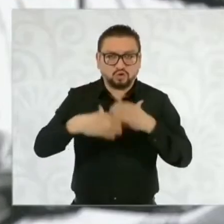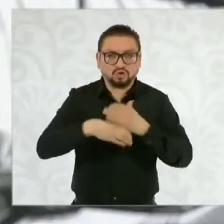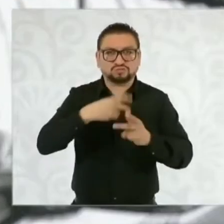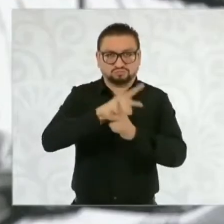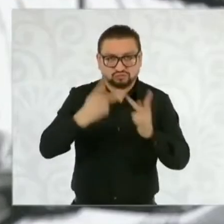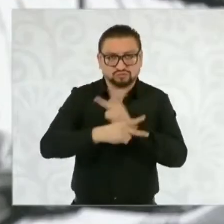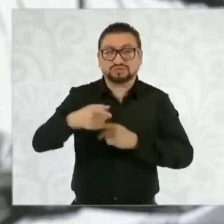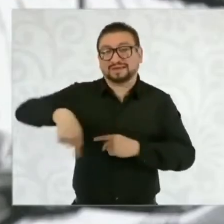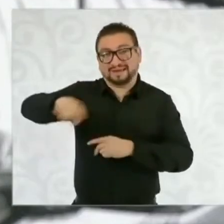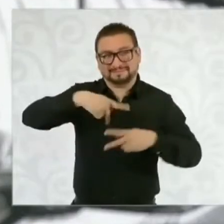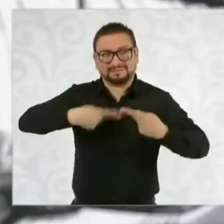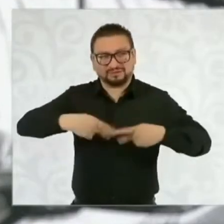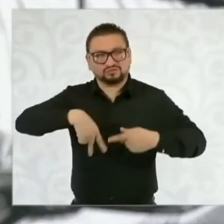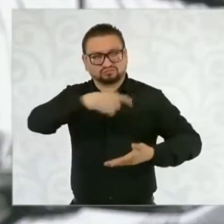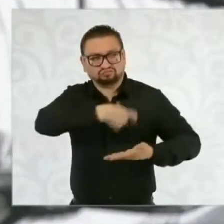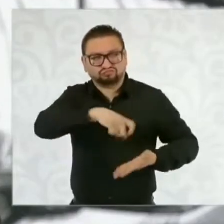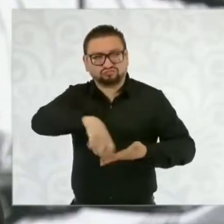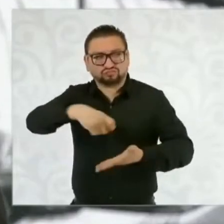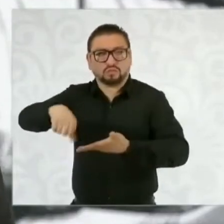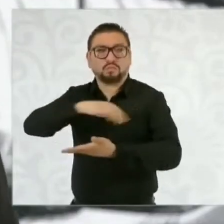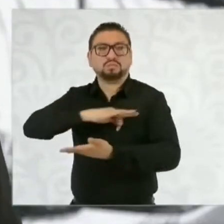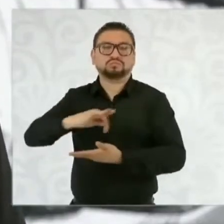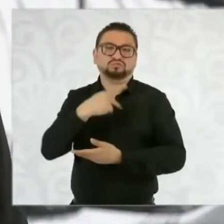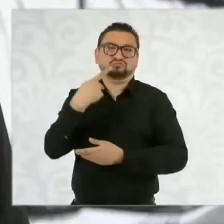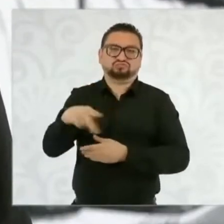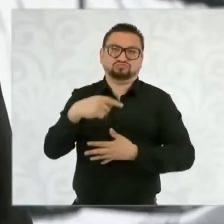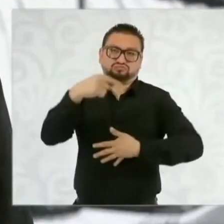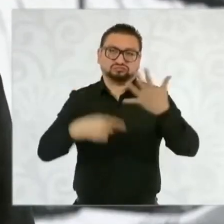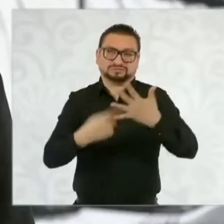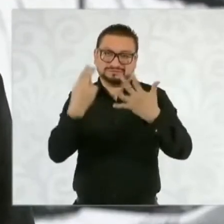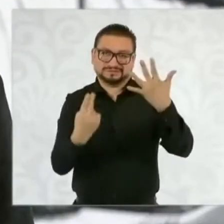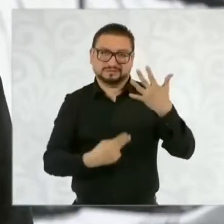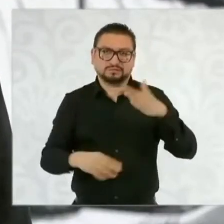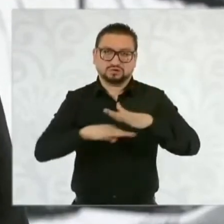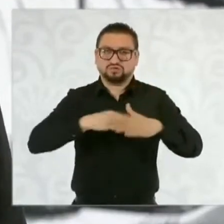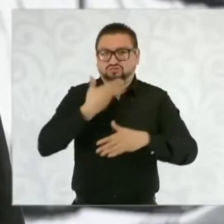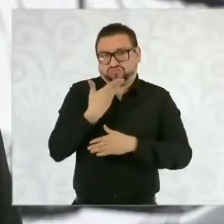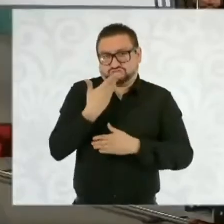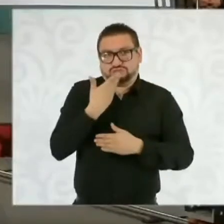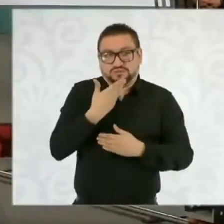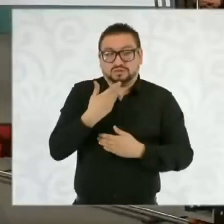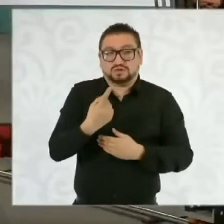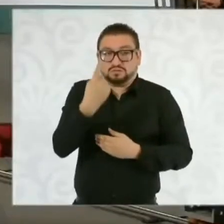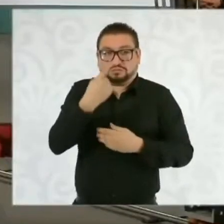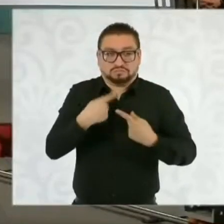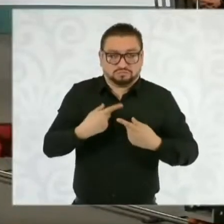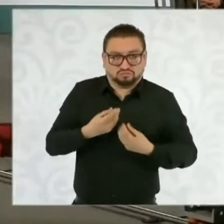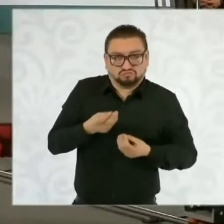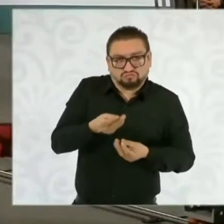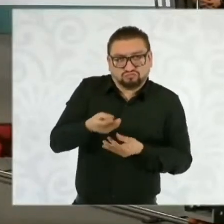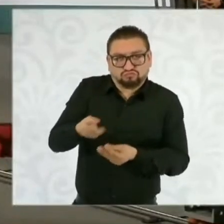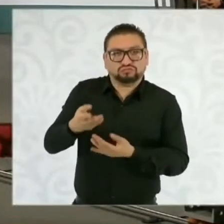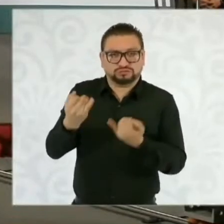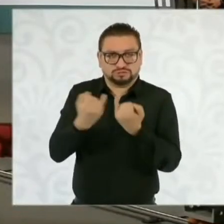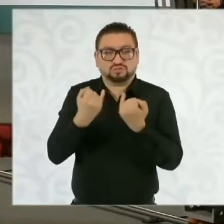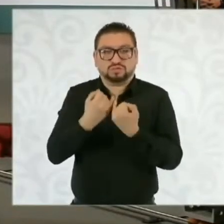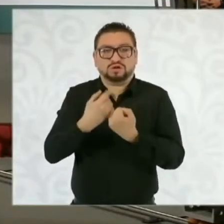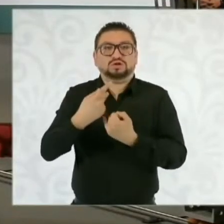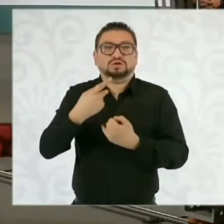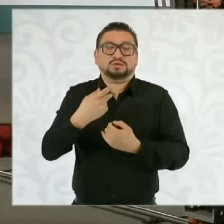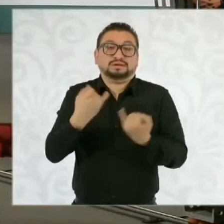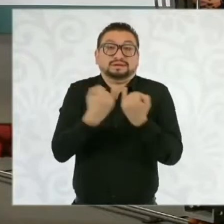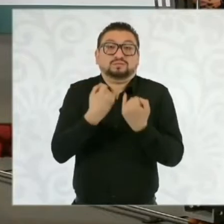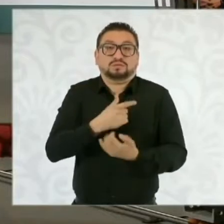trabajadora pueda cubrir así sus necesidades básicas, las de un dependiente económico, incluyendo incluso el costo